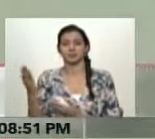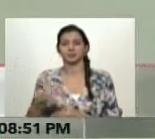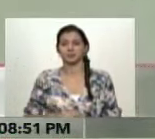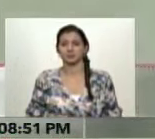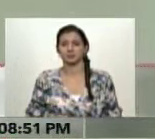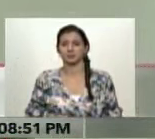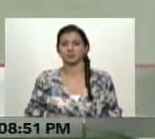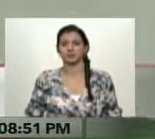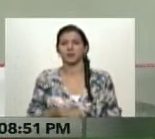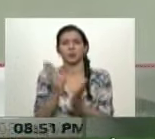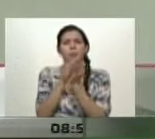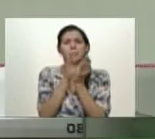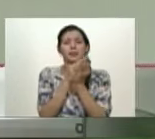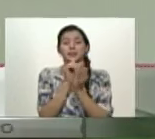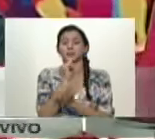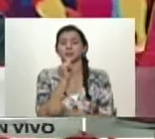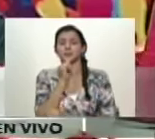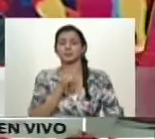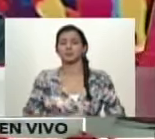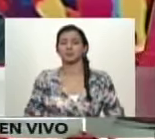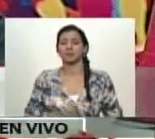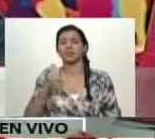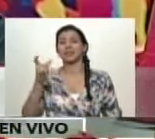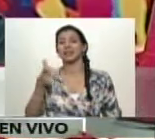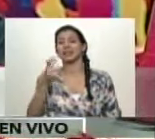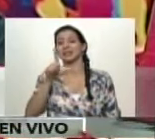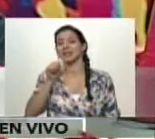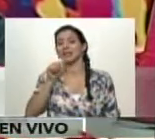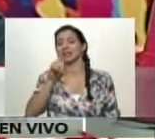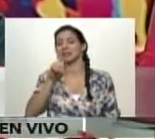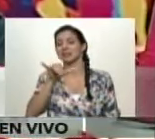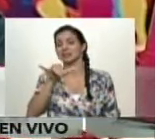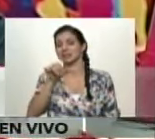Estado Nueva Esparta, la compañera Gladys Requena.